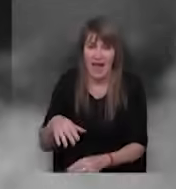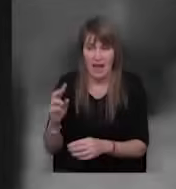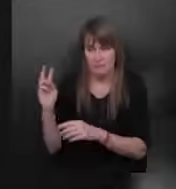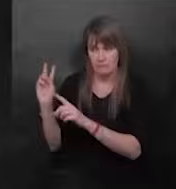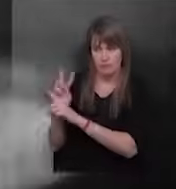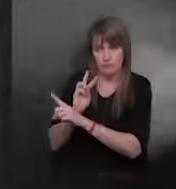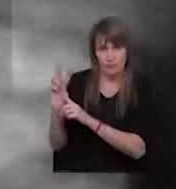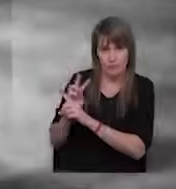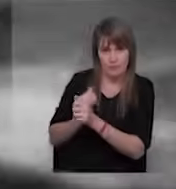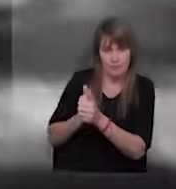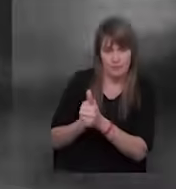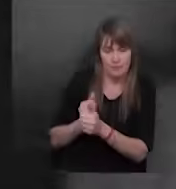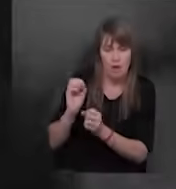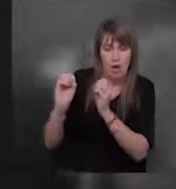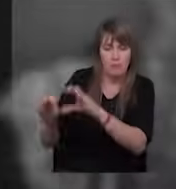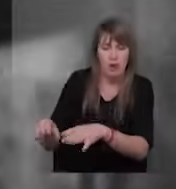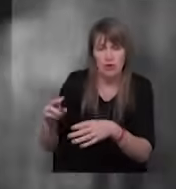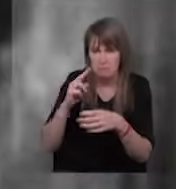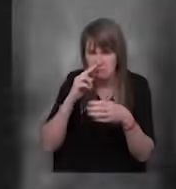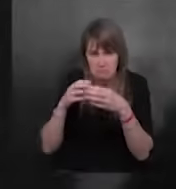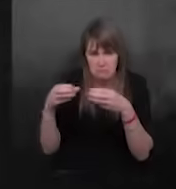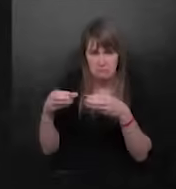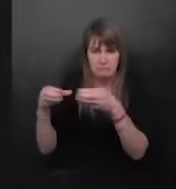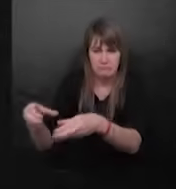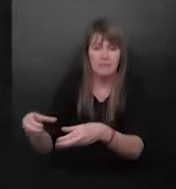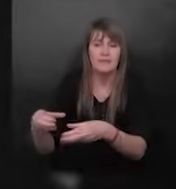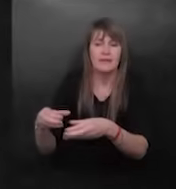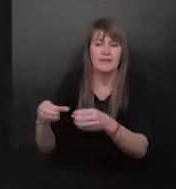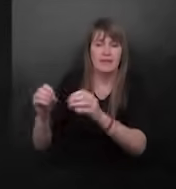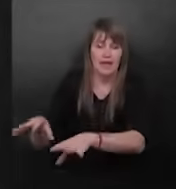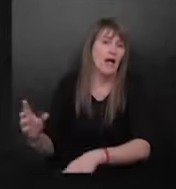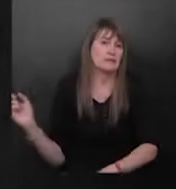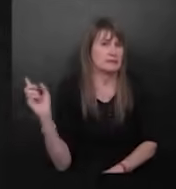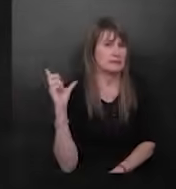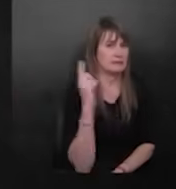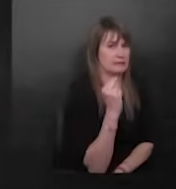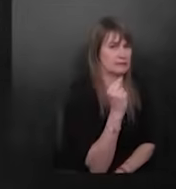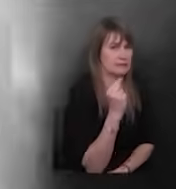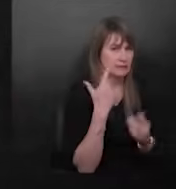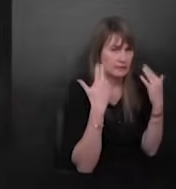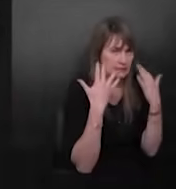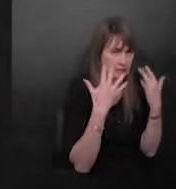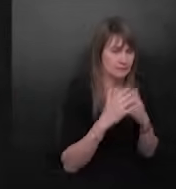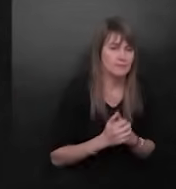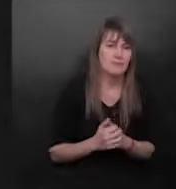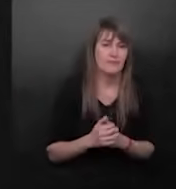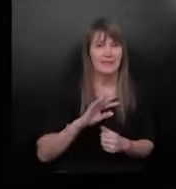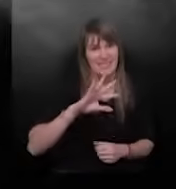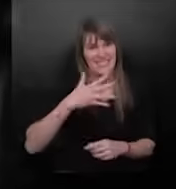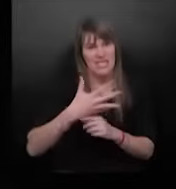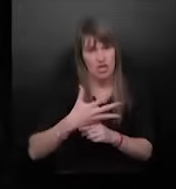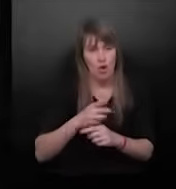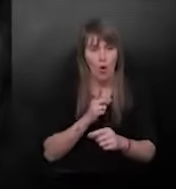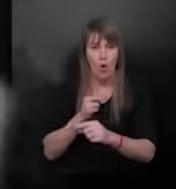custodia. Colocamos un pan de gelinita en la puerta del garaje y regresamos al auto saliendo de la zona. 5.